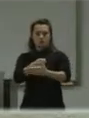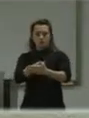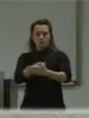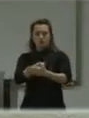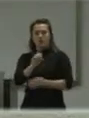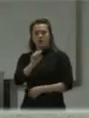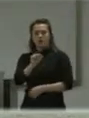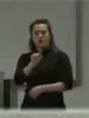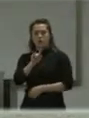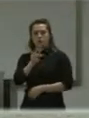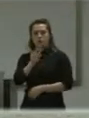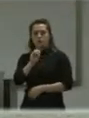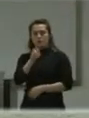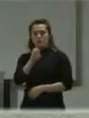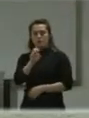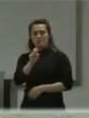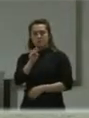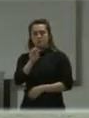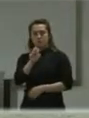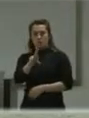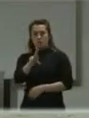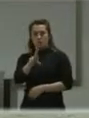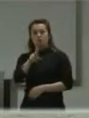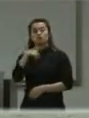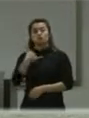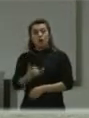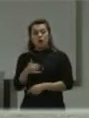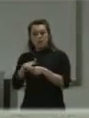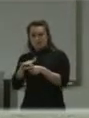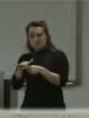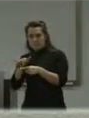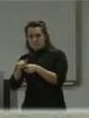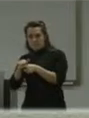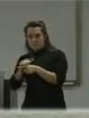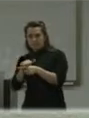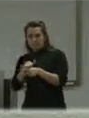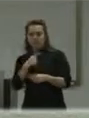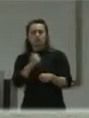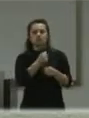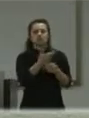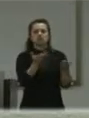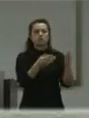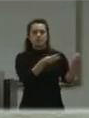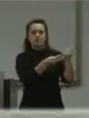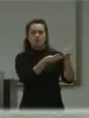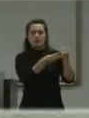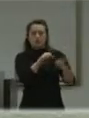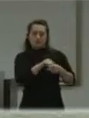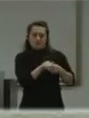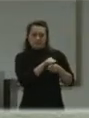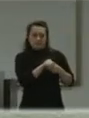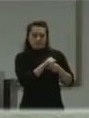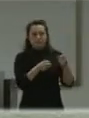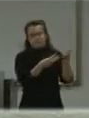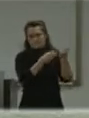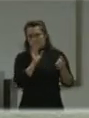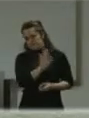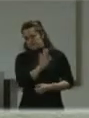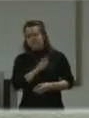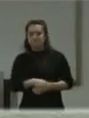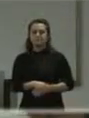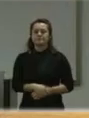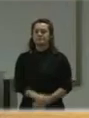la del de autogestores y estoy pasando prácticas en laborales en el sena y en el sena